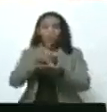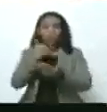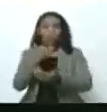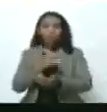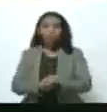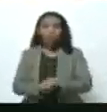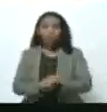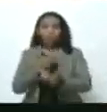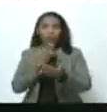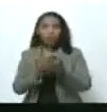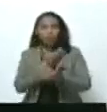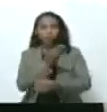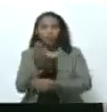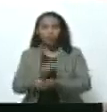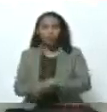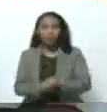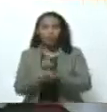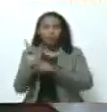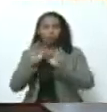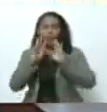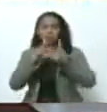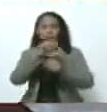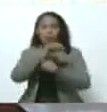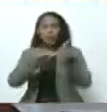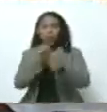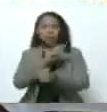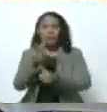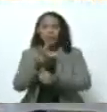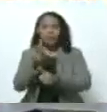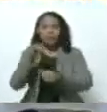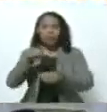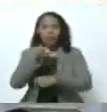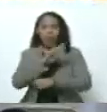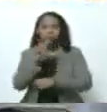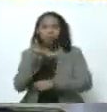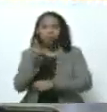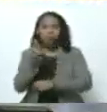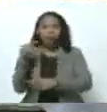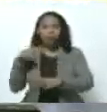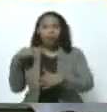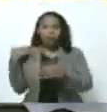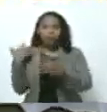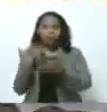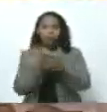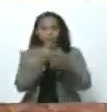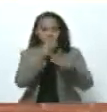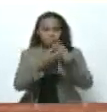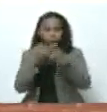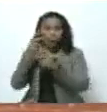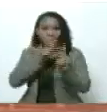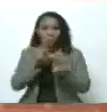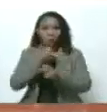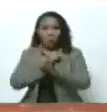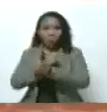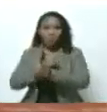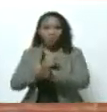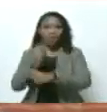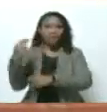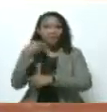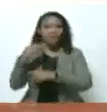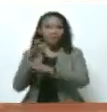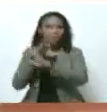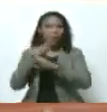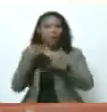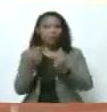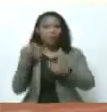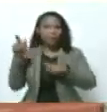A ustedes. Bien, eran las declaraciones de la vicepresidenta ejecutiva de la República durante este recorrido Plan Amor en Acción a las Víctimas del Bloqueo